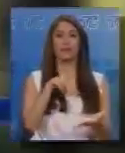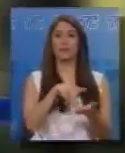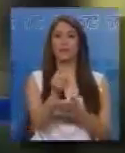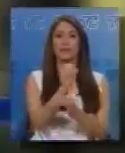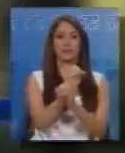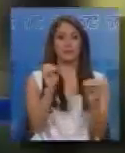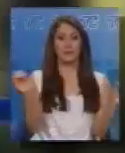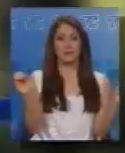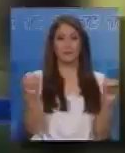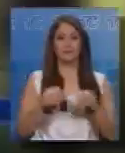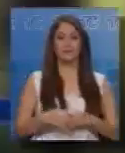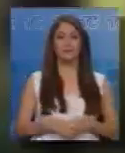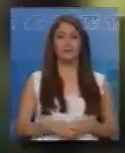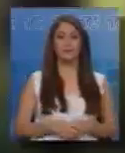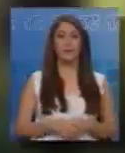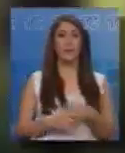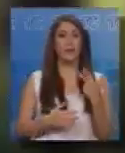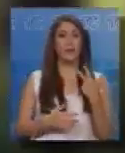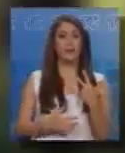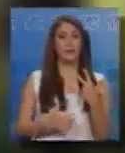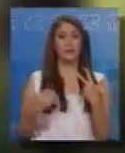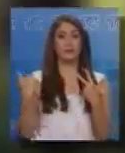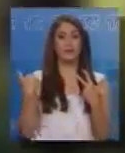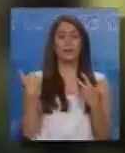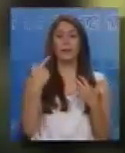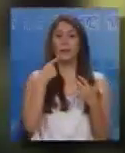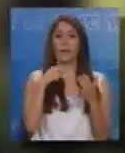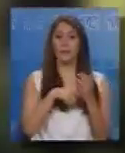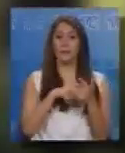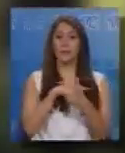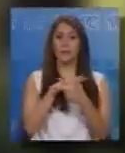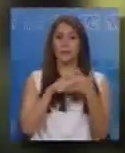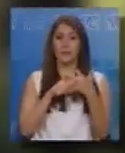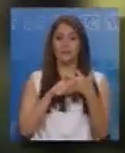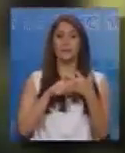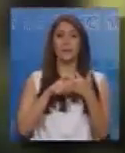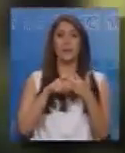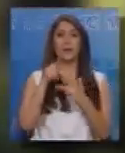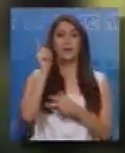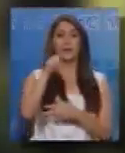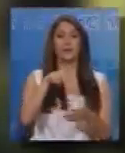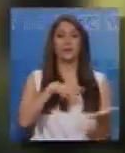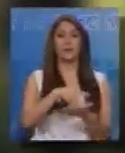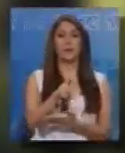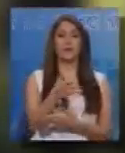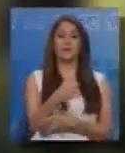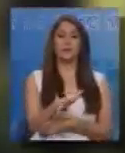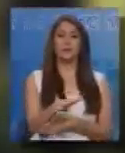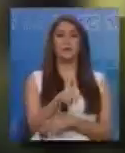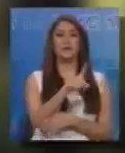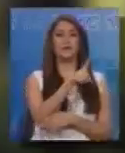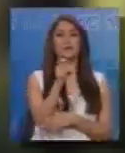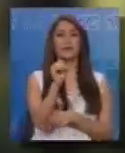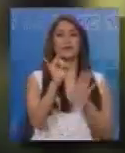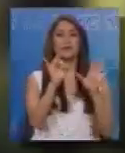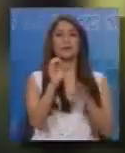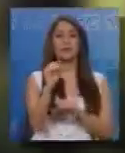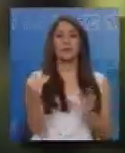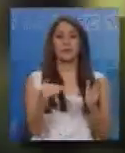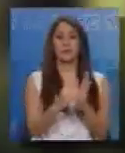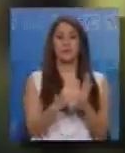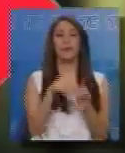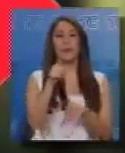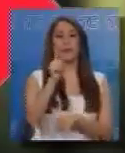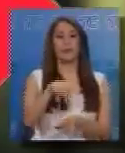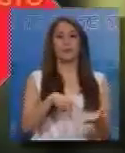nada. Para que los 3 integrantes de la familia que utilizamos como ejemplo paguen el impuesto, cada uno debería recibir más de 170.000 dólares.